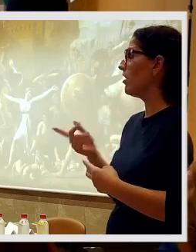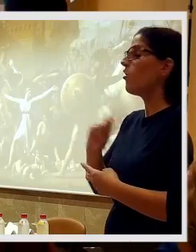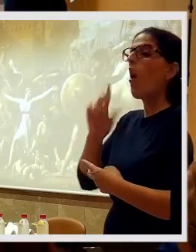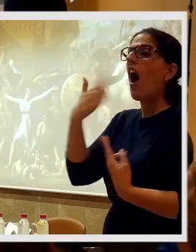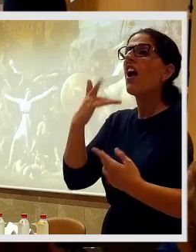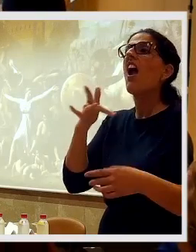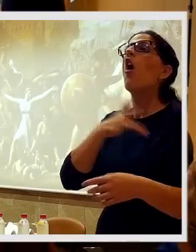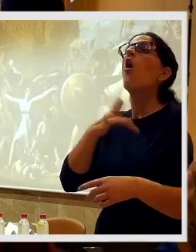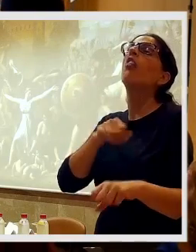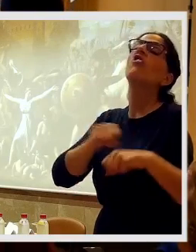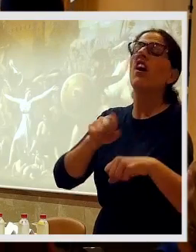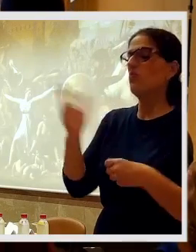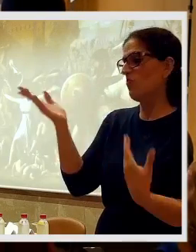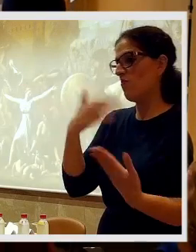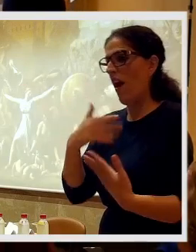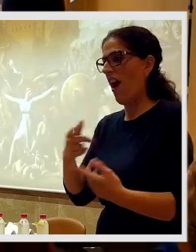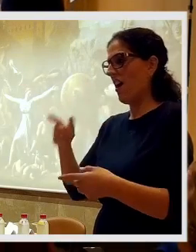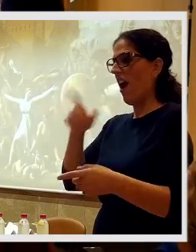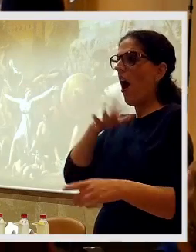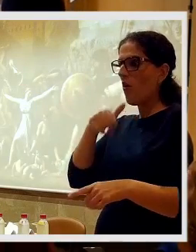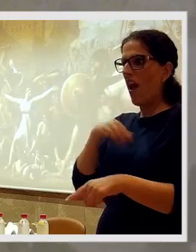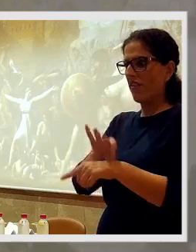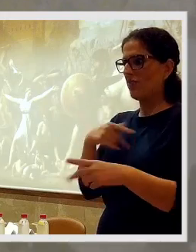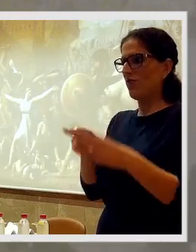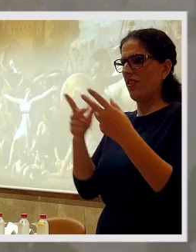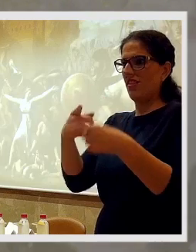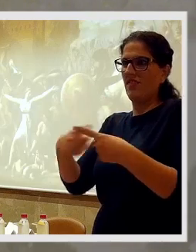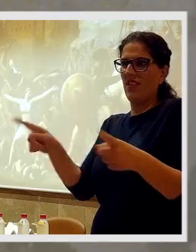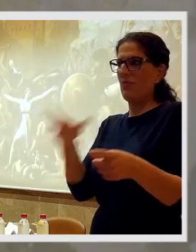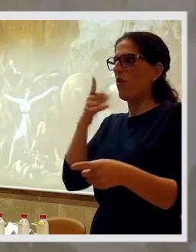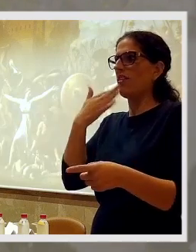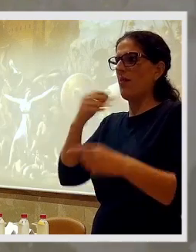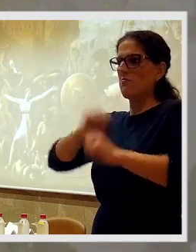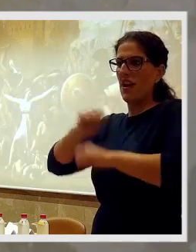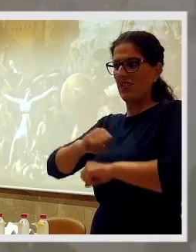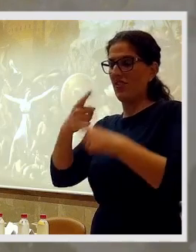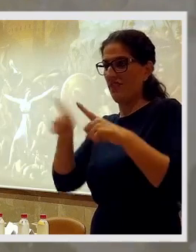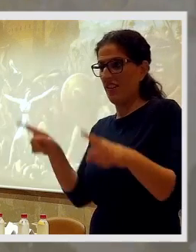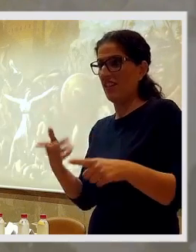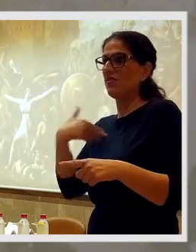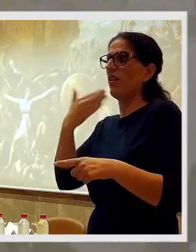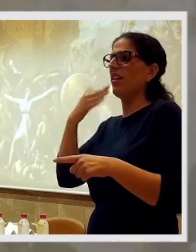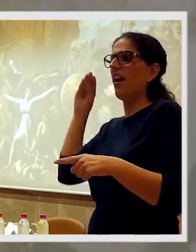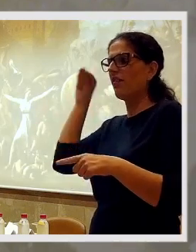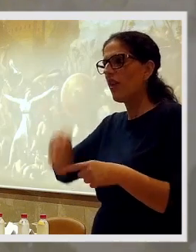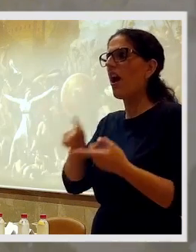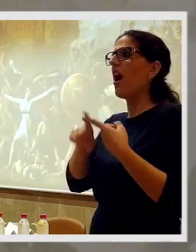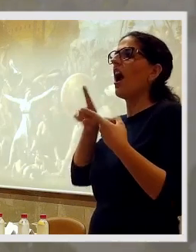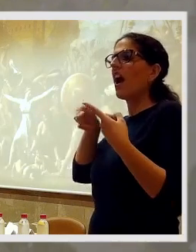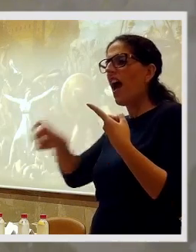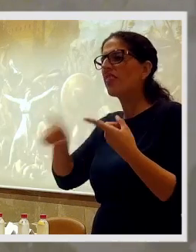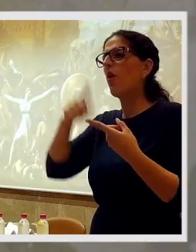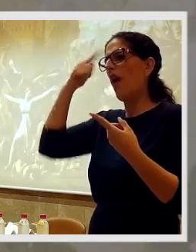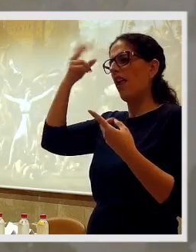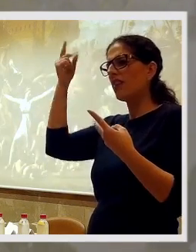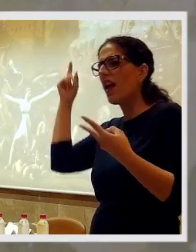a desarrollar las enfermedades de las que hoy día nos morimos, que son las enfermedades degenerativas, el cáncer, el